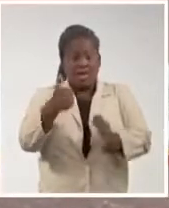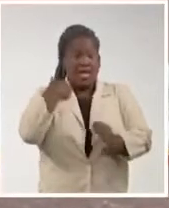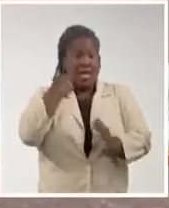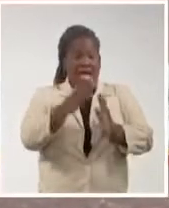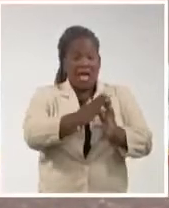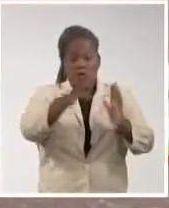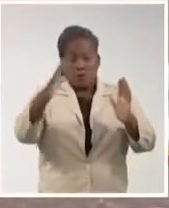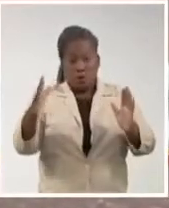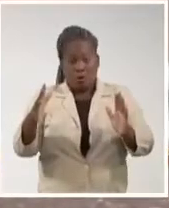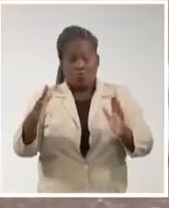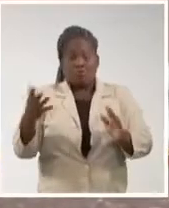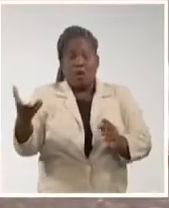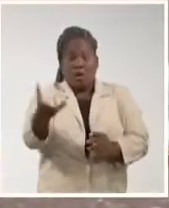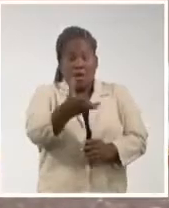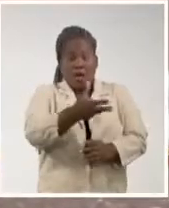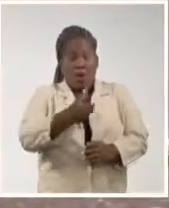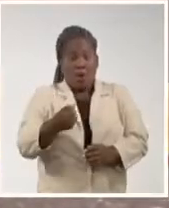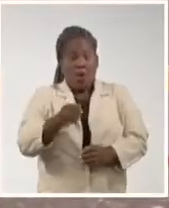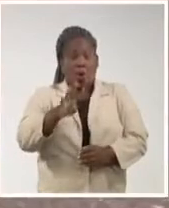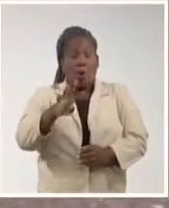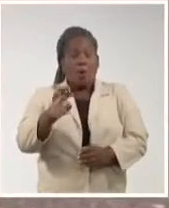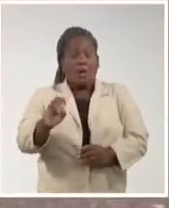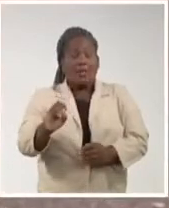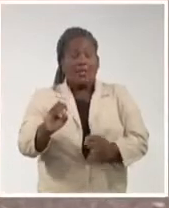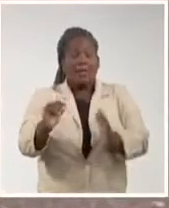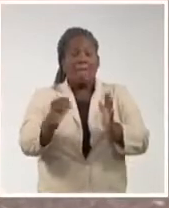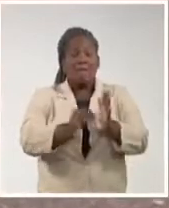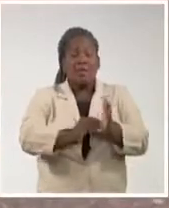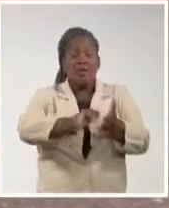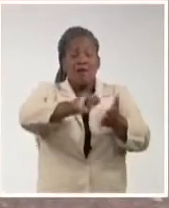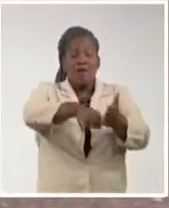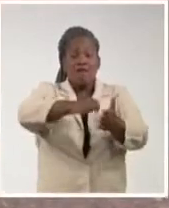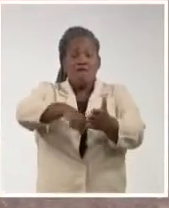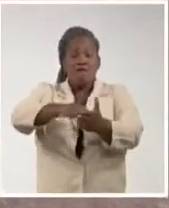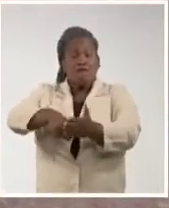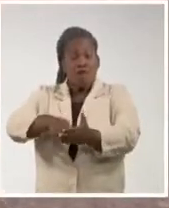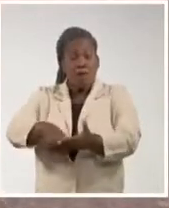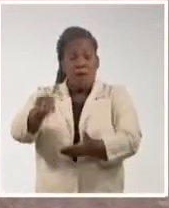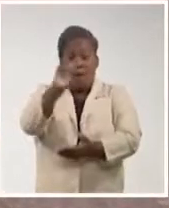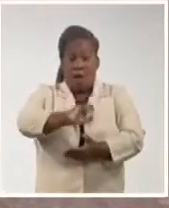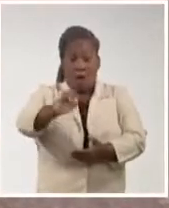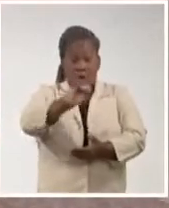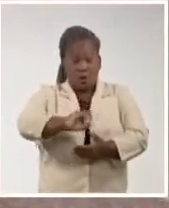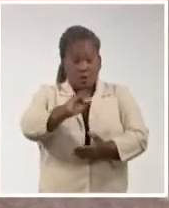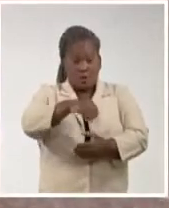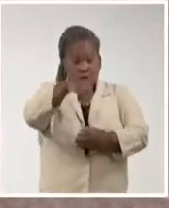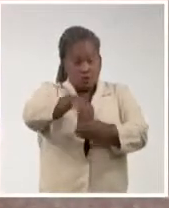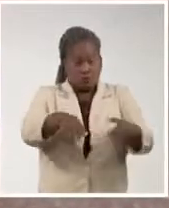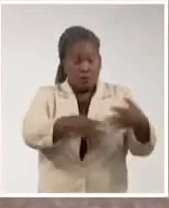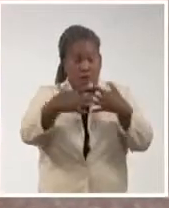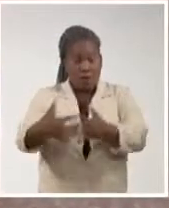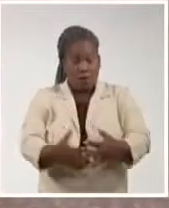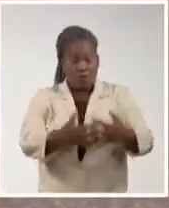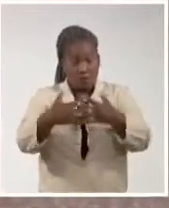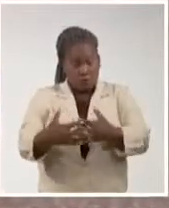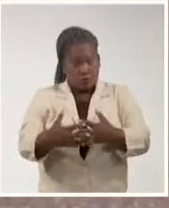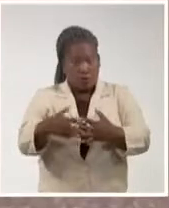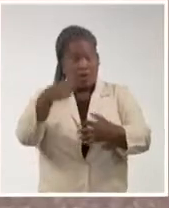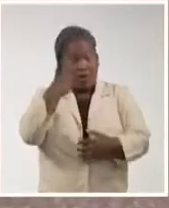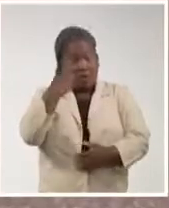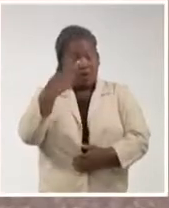que recaudamos más de 40,000 firmas de personas y organizaciones en los Estados Unidos reconociendo